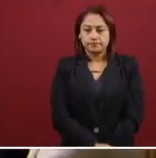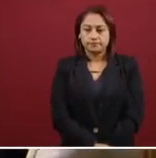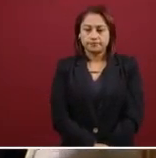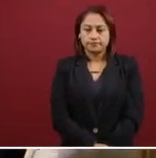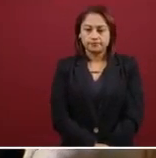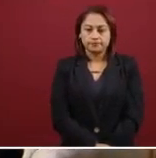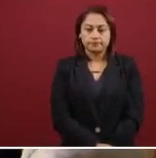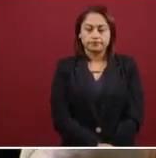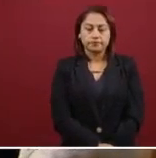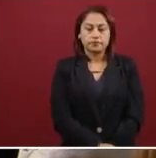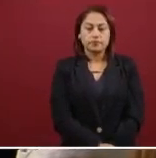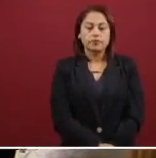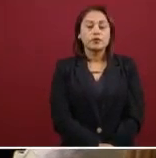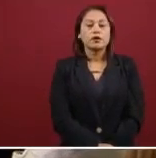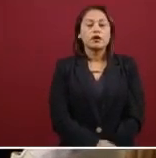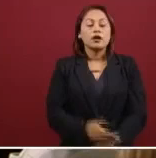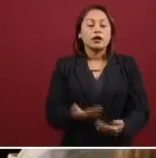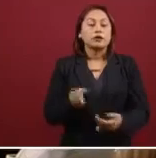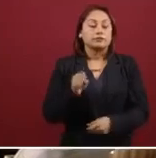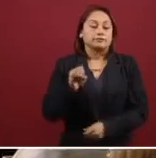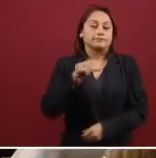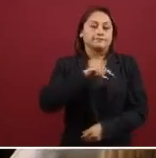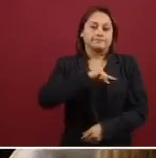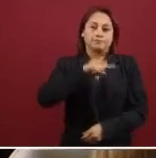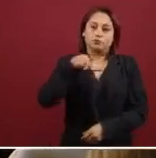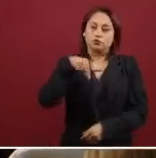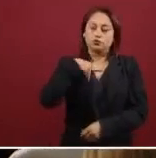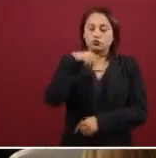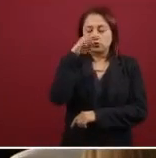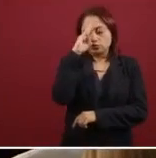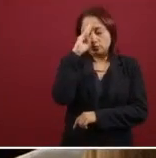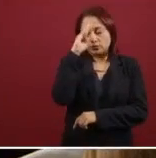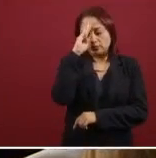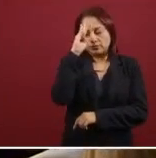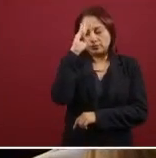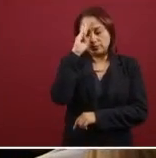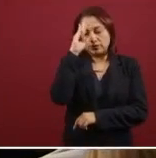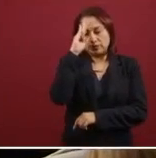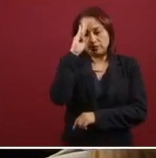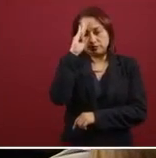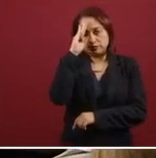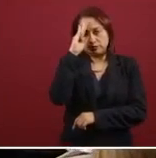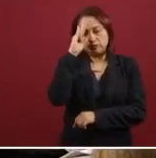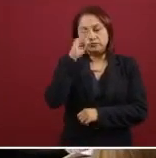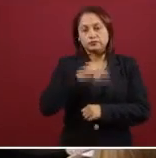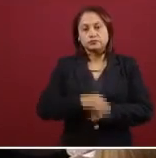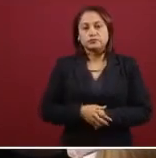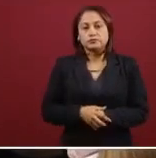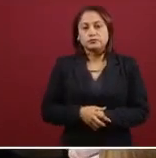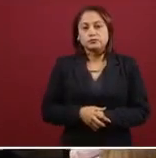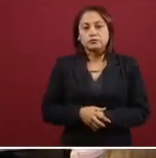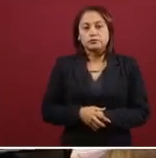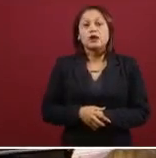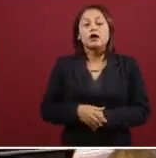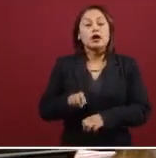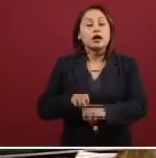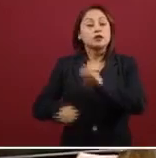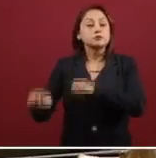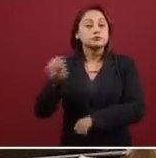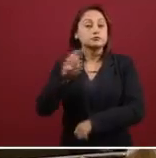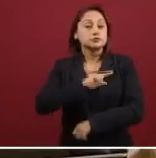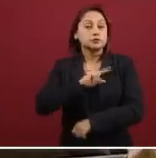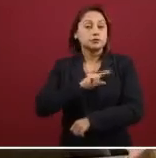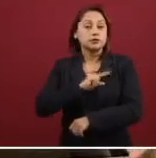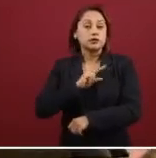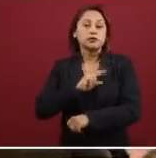Sí, nosotros estamos contemplando la participación de la iniciativa privada en Pemex